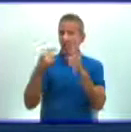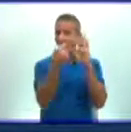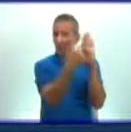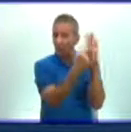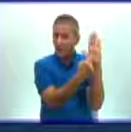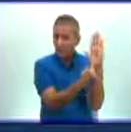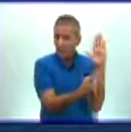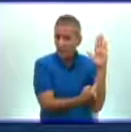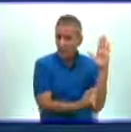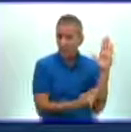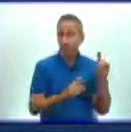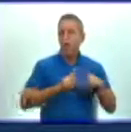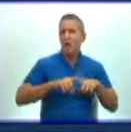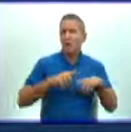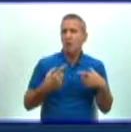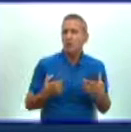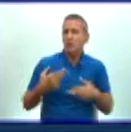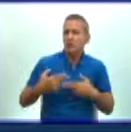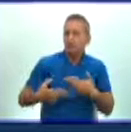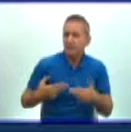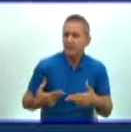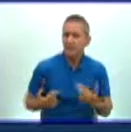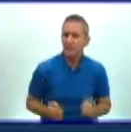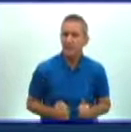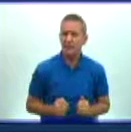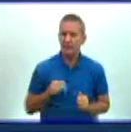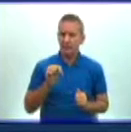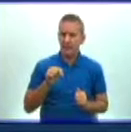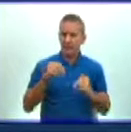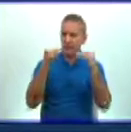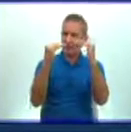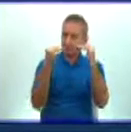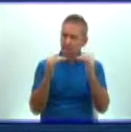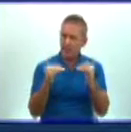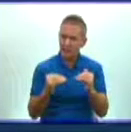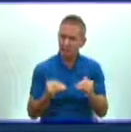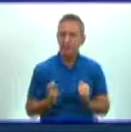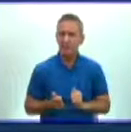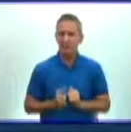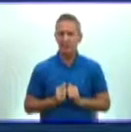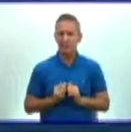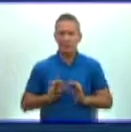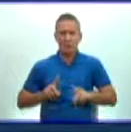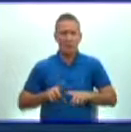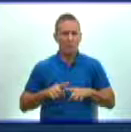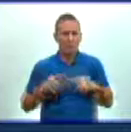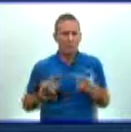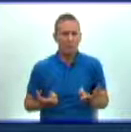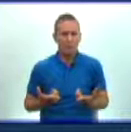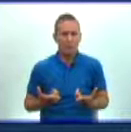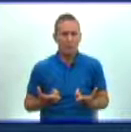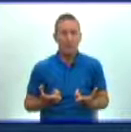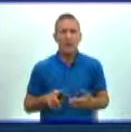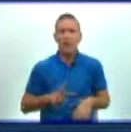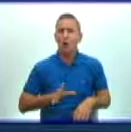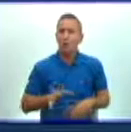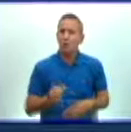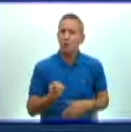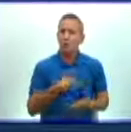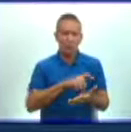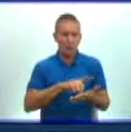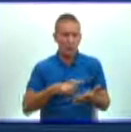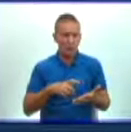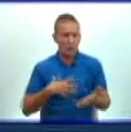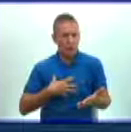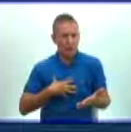qué se hace esta clasificación. Ahora, todo tipo de texto